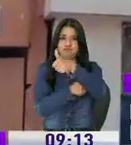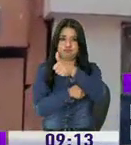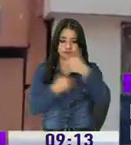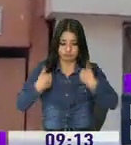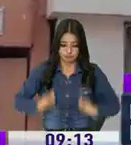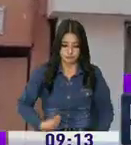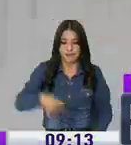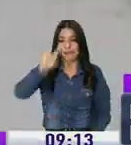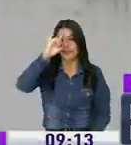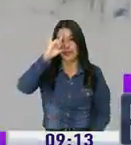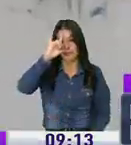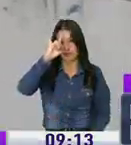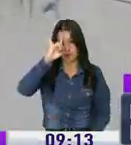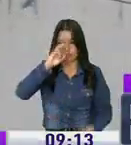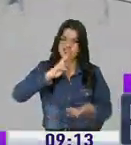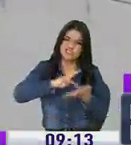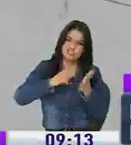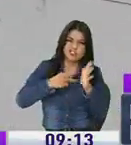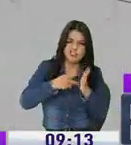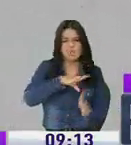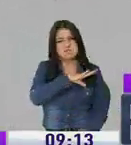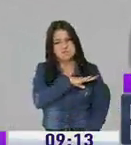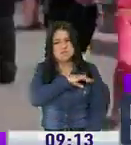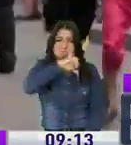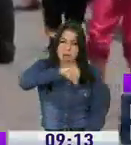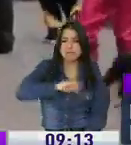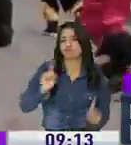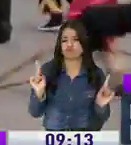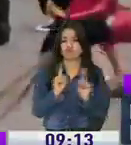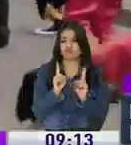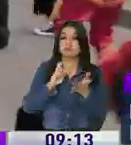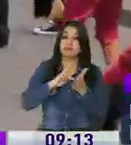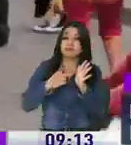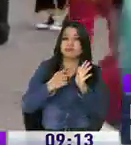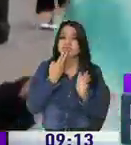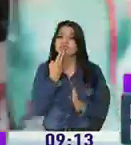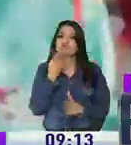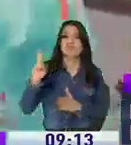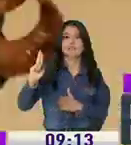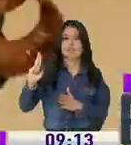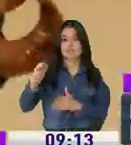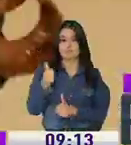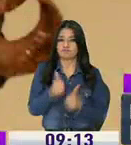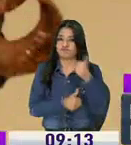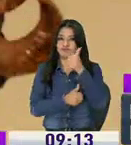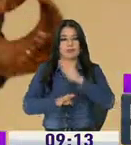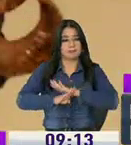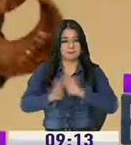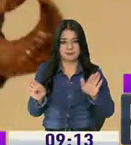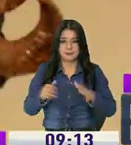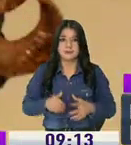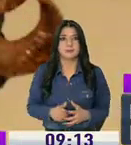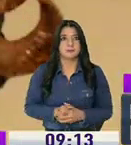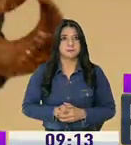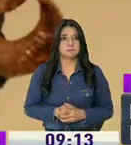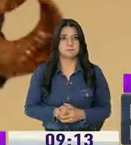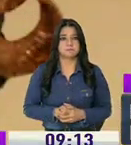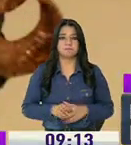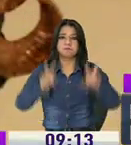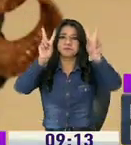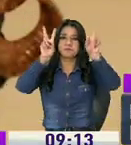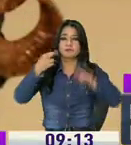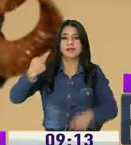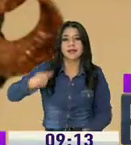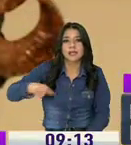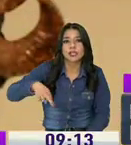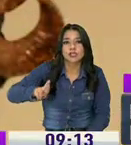disfrazarse de diablos, no como una apología al mal, sino como una muestra de rebeldía. Primero que no obedece a ningún tema